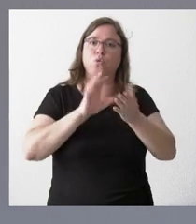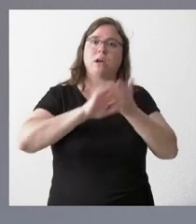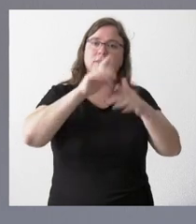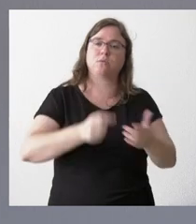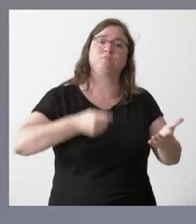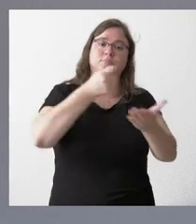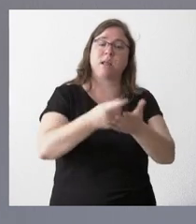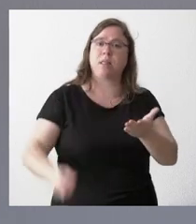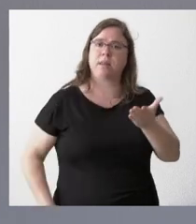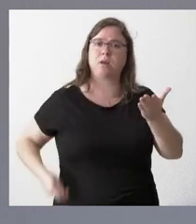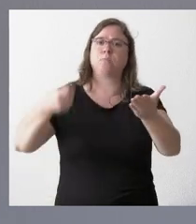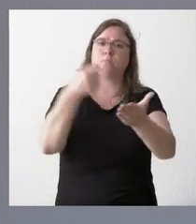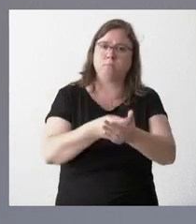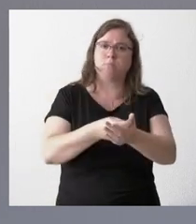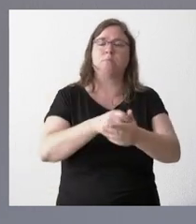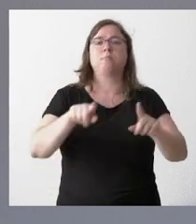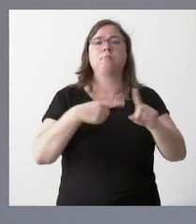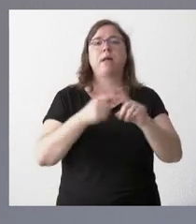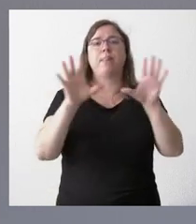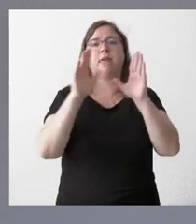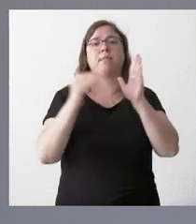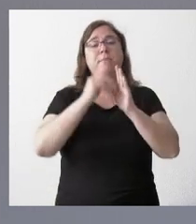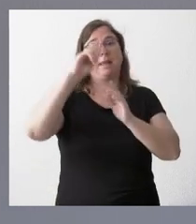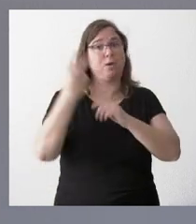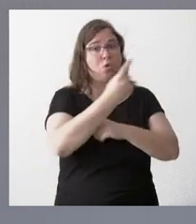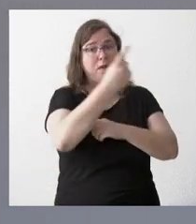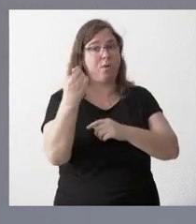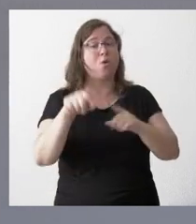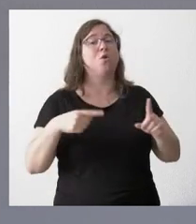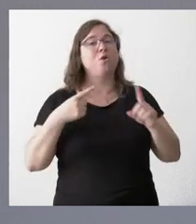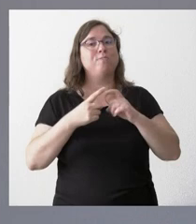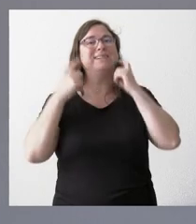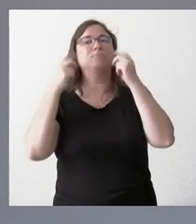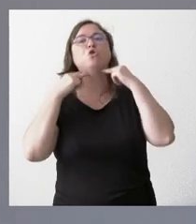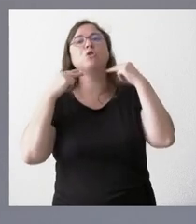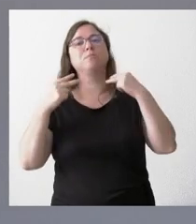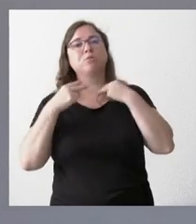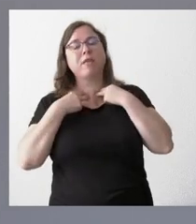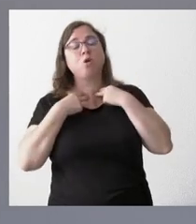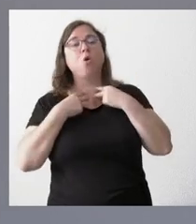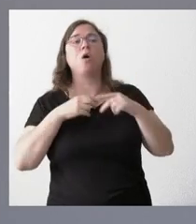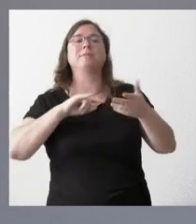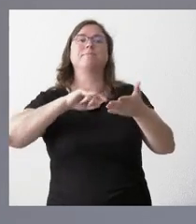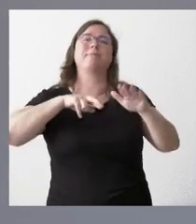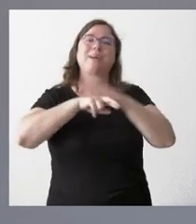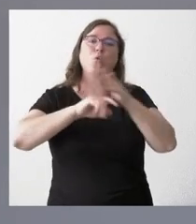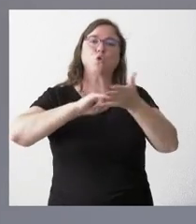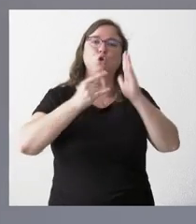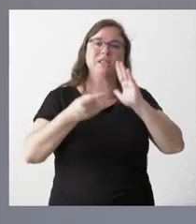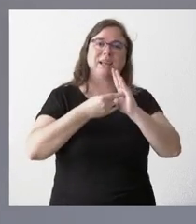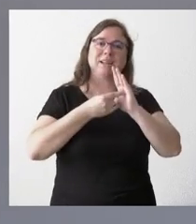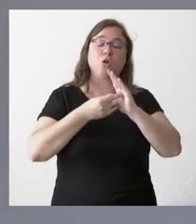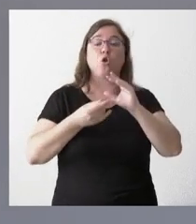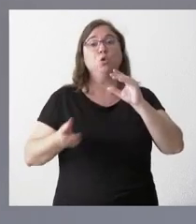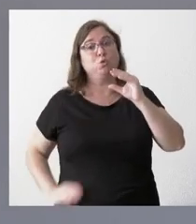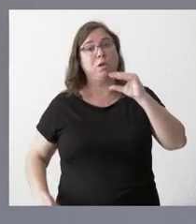pone el dinero para esa contratación, 10.000 euros por trabajador, y hay un esfuerzo de las diputaciones provinciales que ponen los medios técnicos que complementan el salario